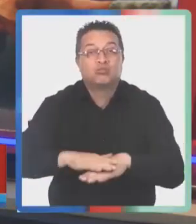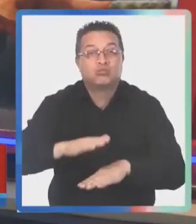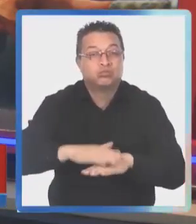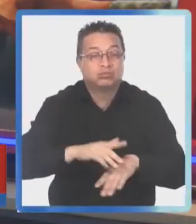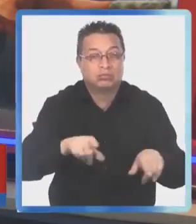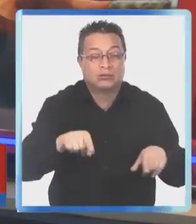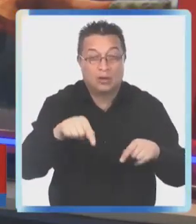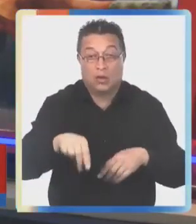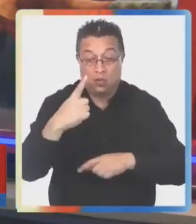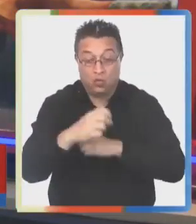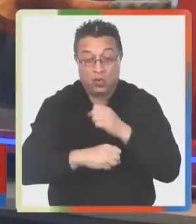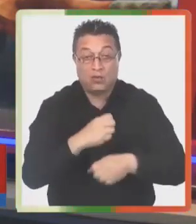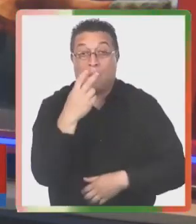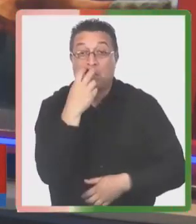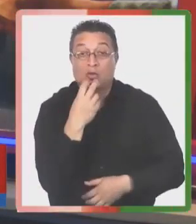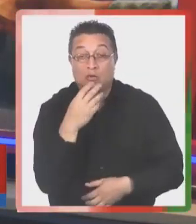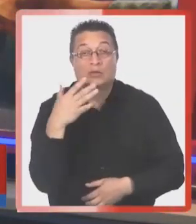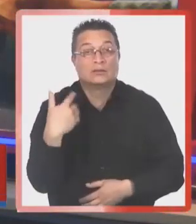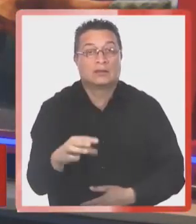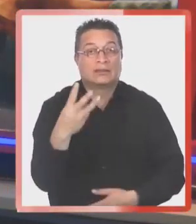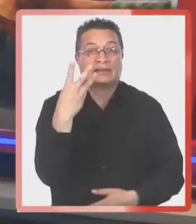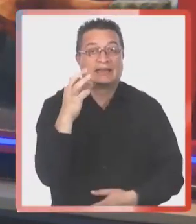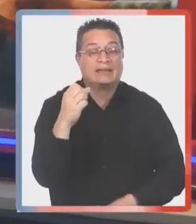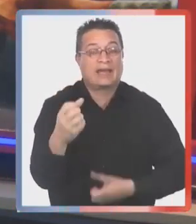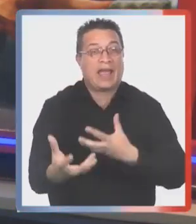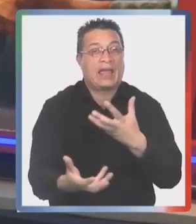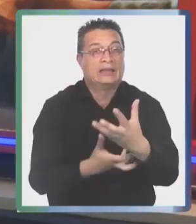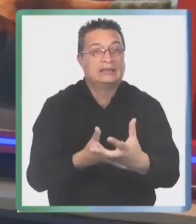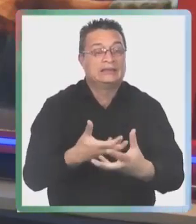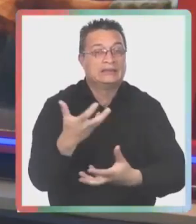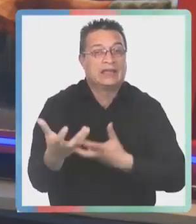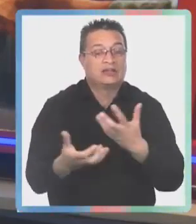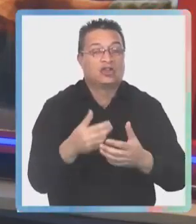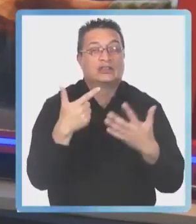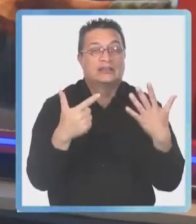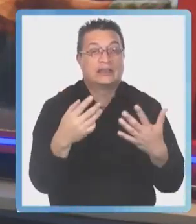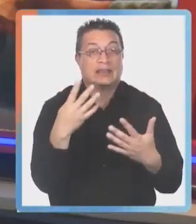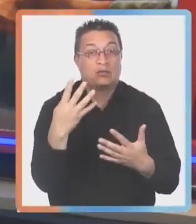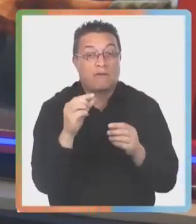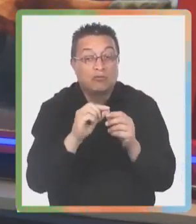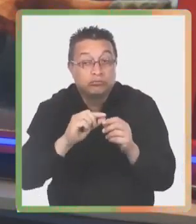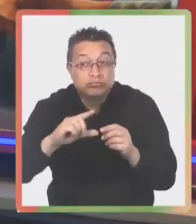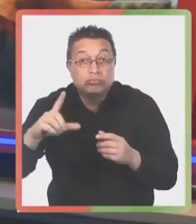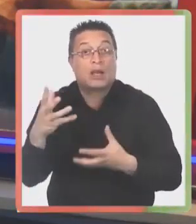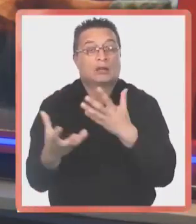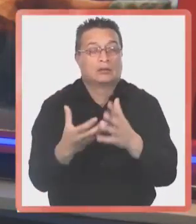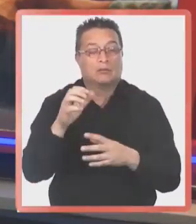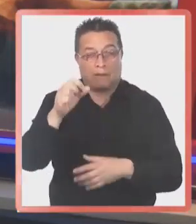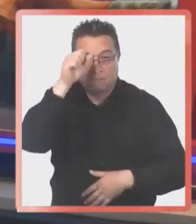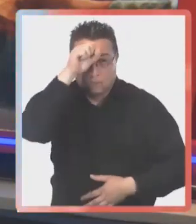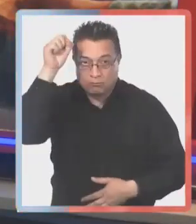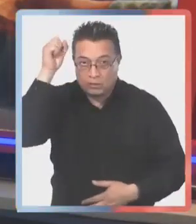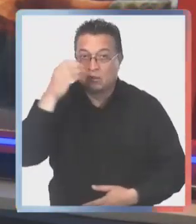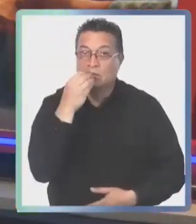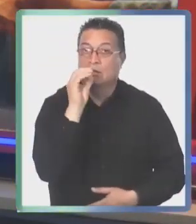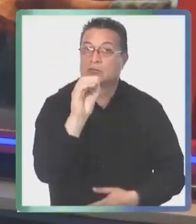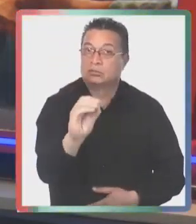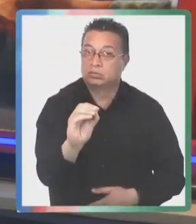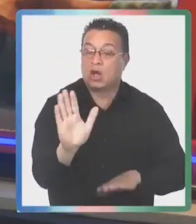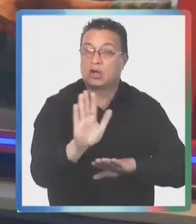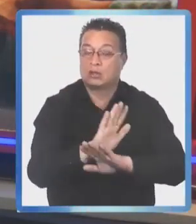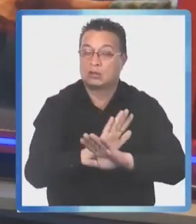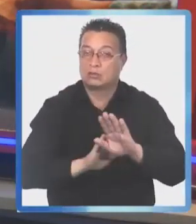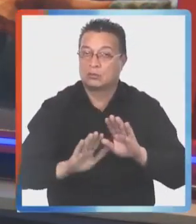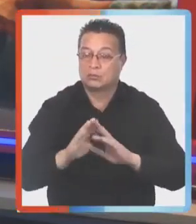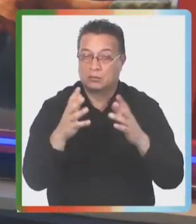calefacción. Atención, porque en lo que va del año en Puerto Montt han ocurrido 30 incendios y 79 principios de incendio. Por ello, Bomberos llamó